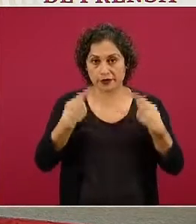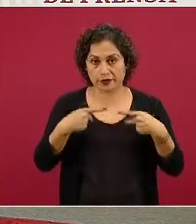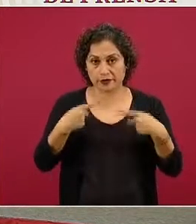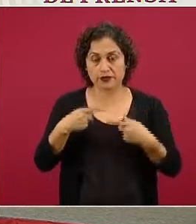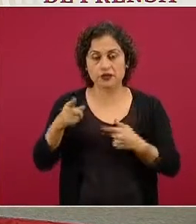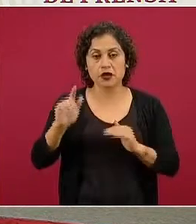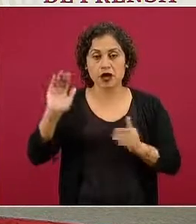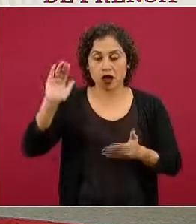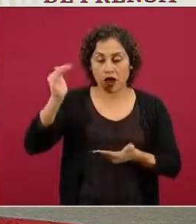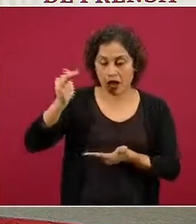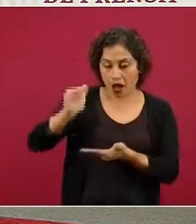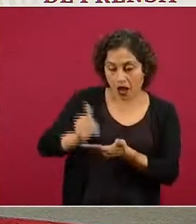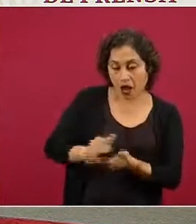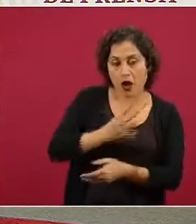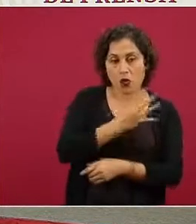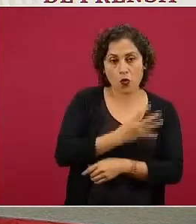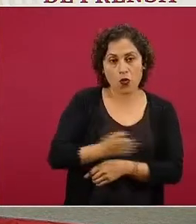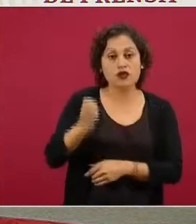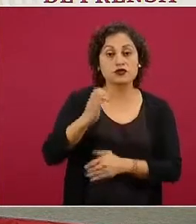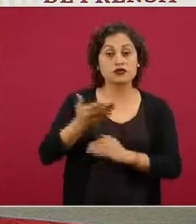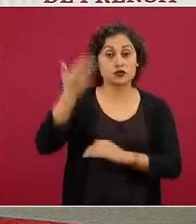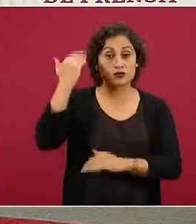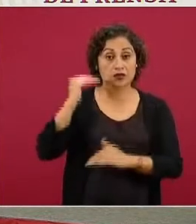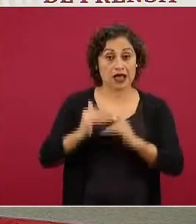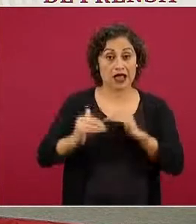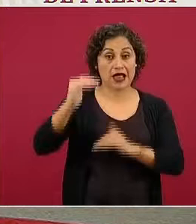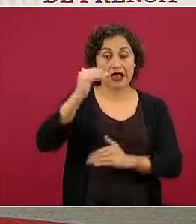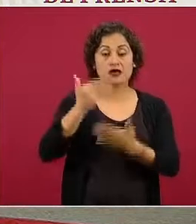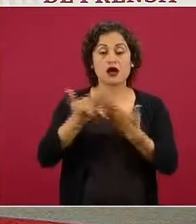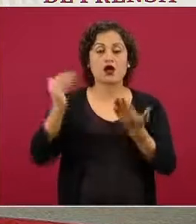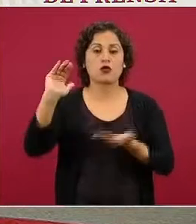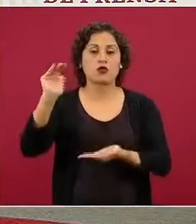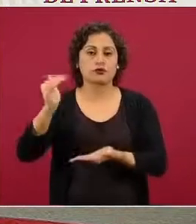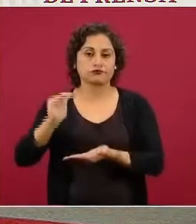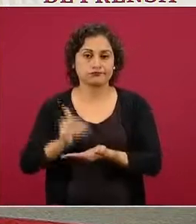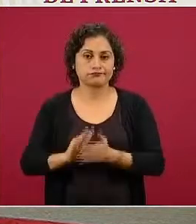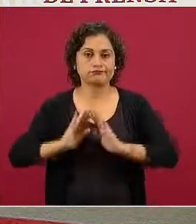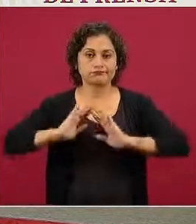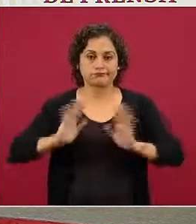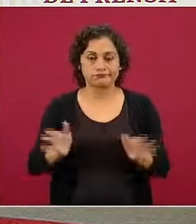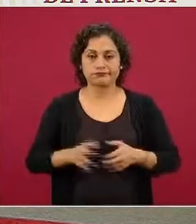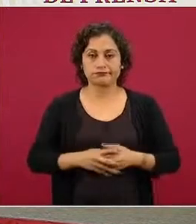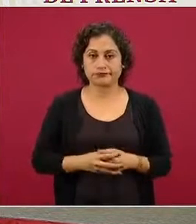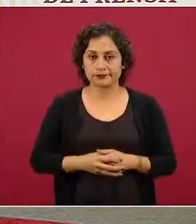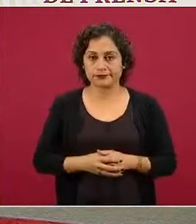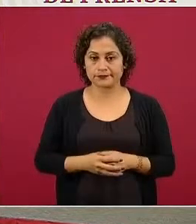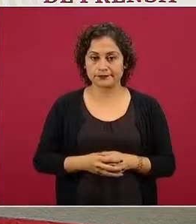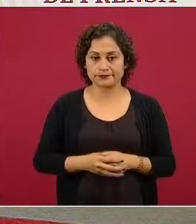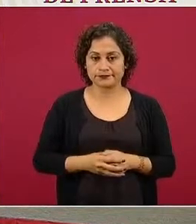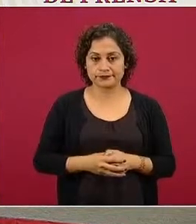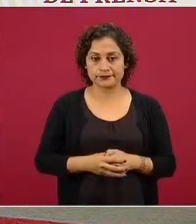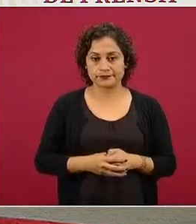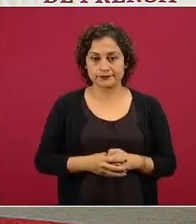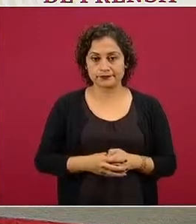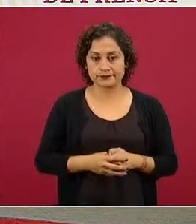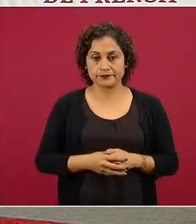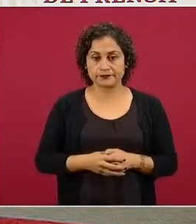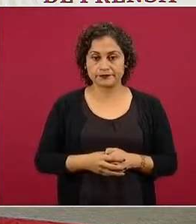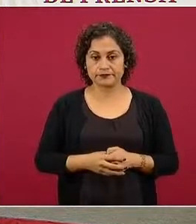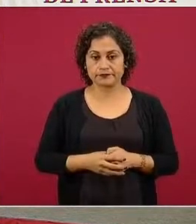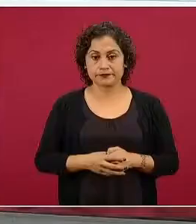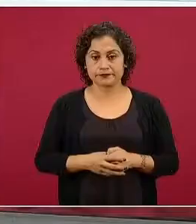los 400 por millón de habitantes, pero que ya está en un descenso en su segunda curva epidémica.